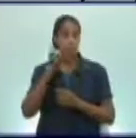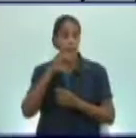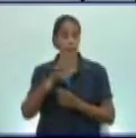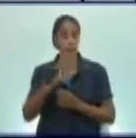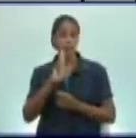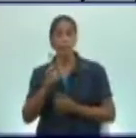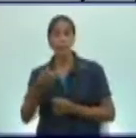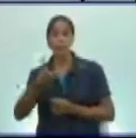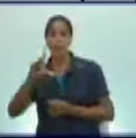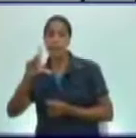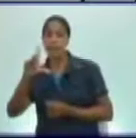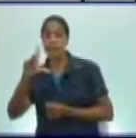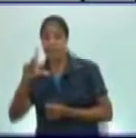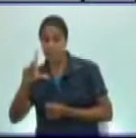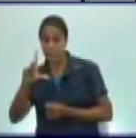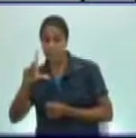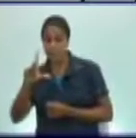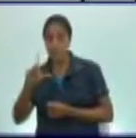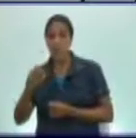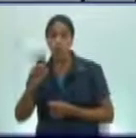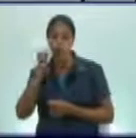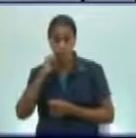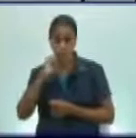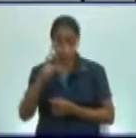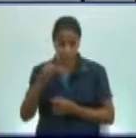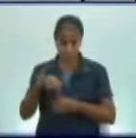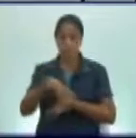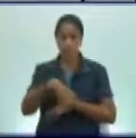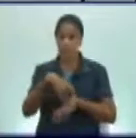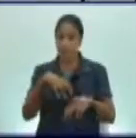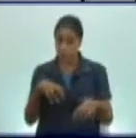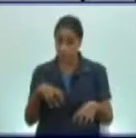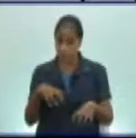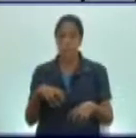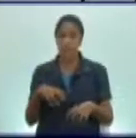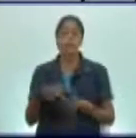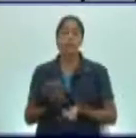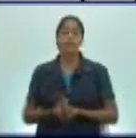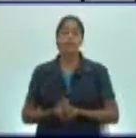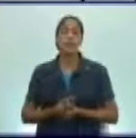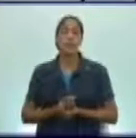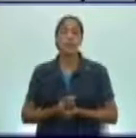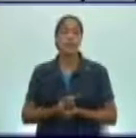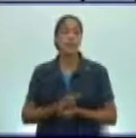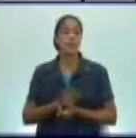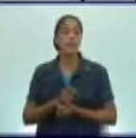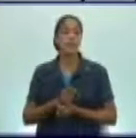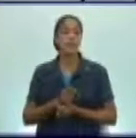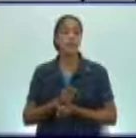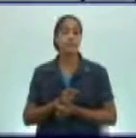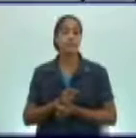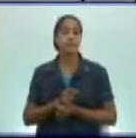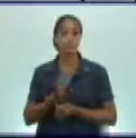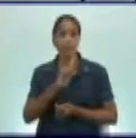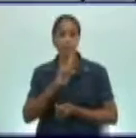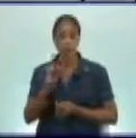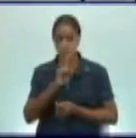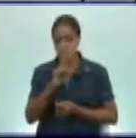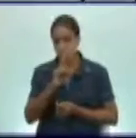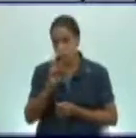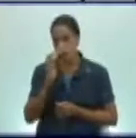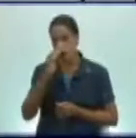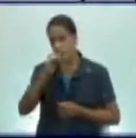los nematelmintos son animales de simetría bilateral, pero no